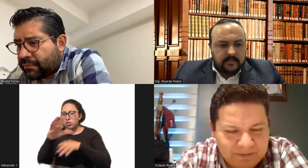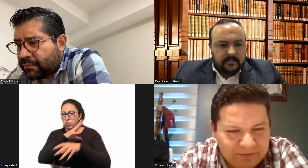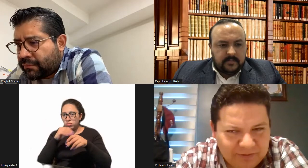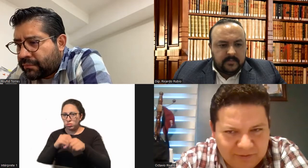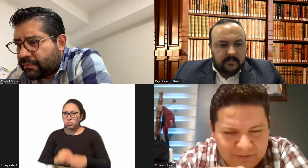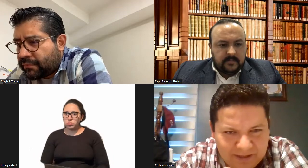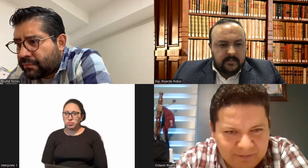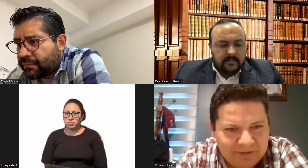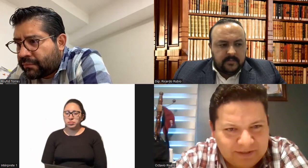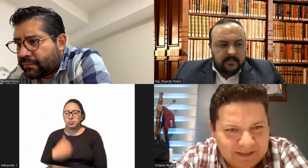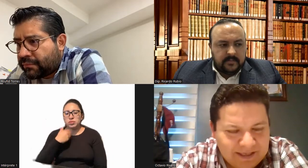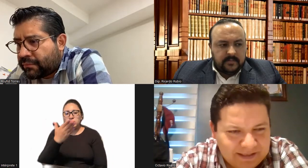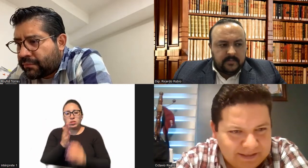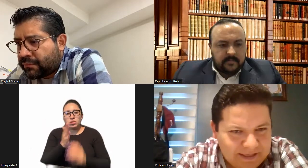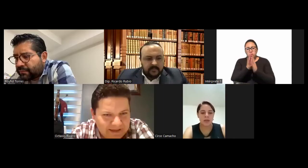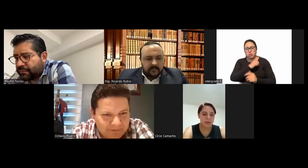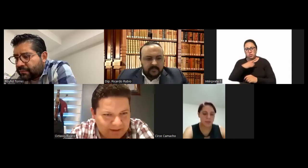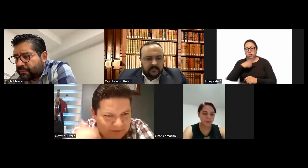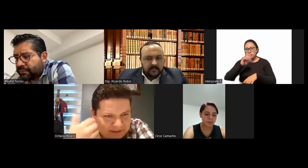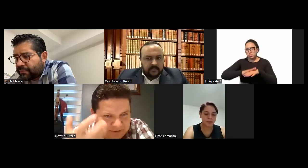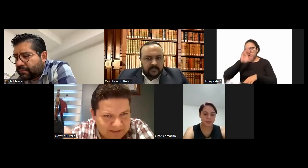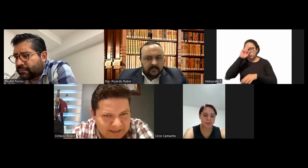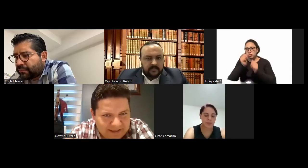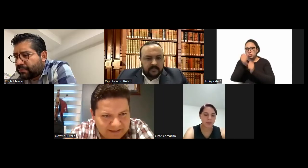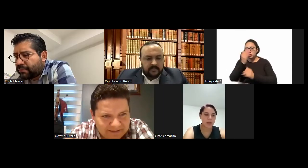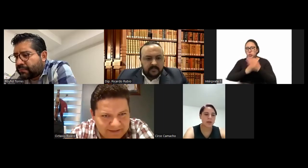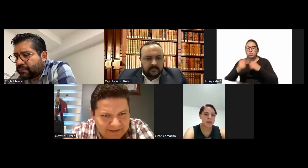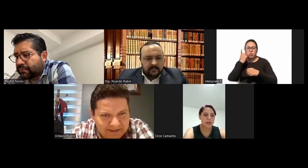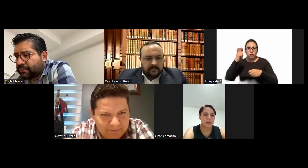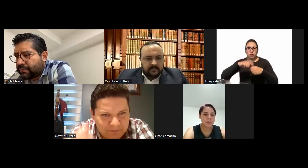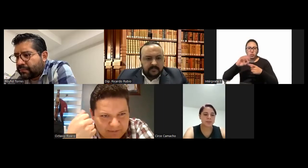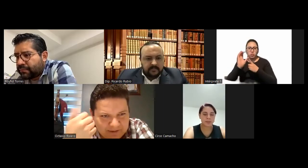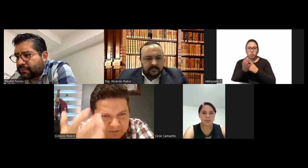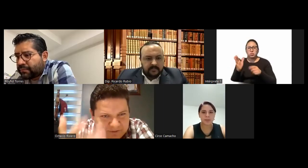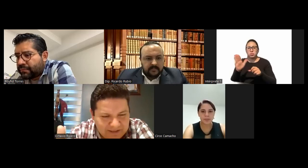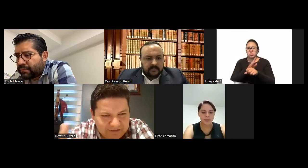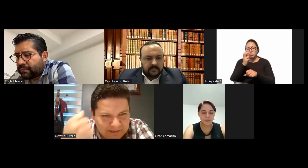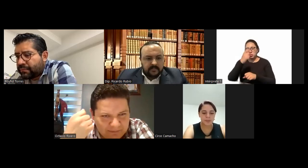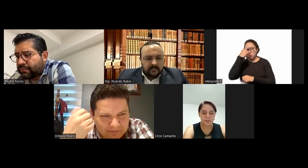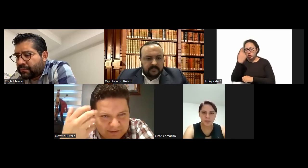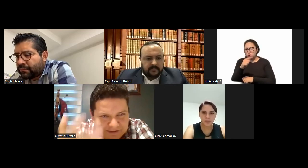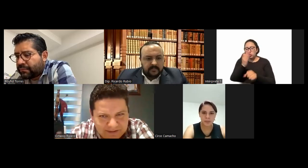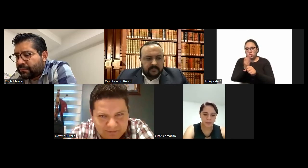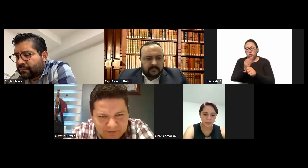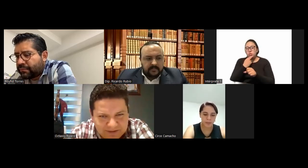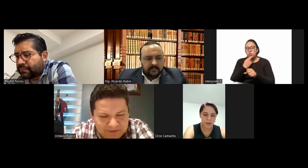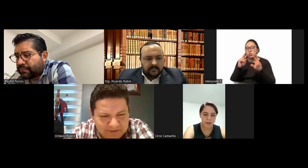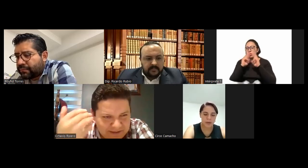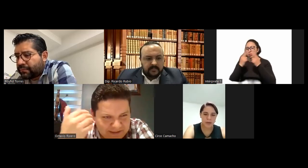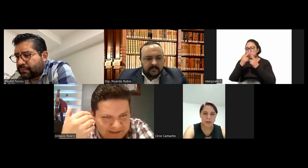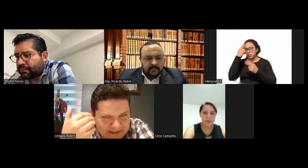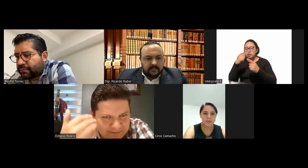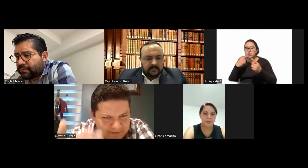Ser respetuosos con cada uno de los integrantes, porque pues de eso se trata, de que podamos escucharnos, de que podamos debatir los